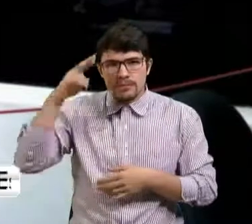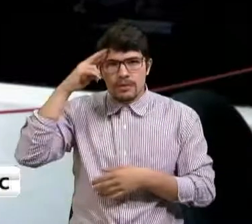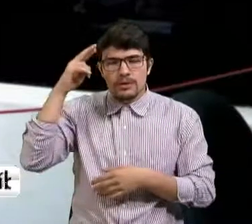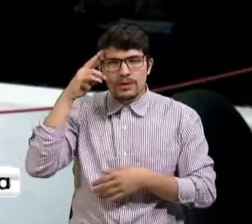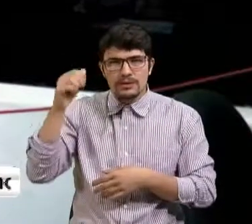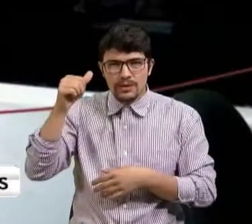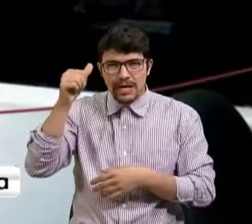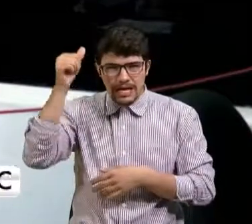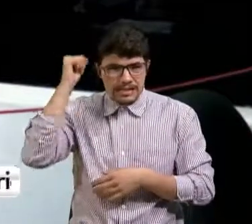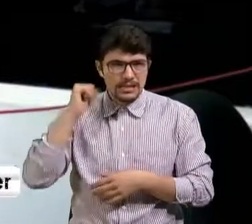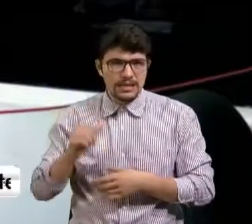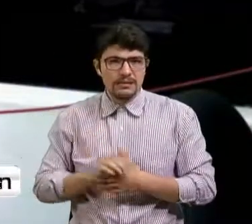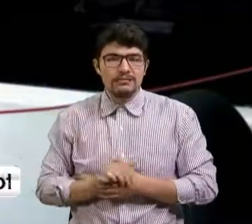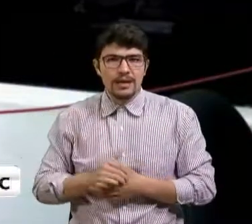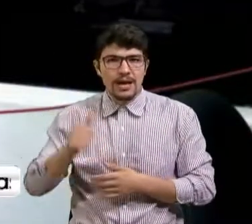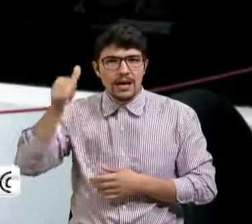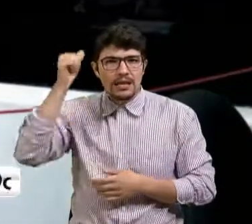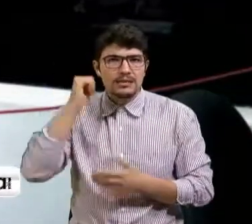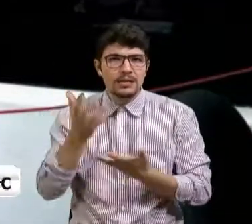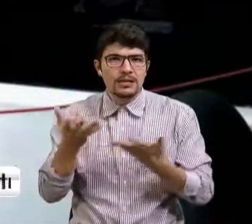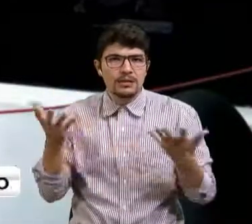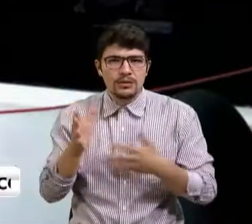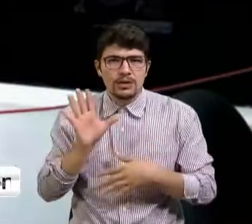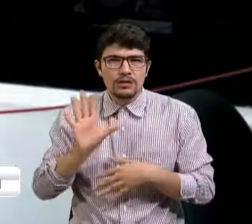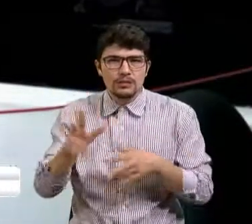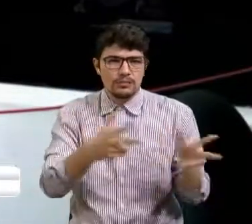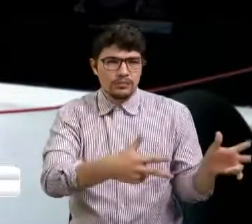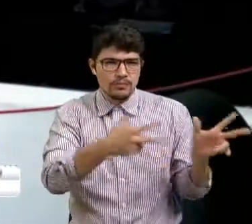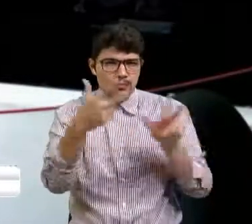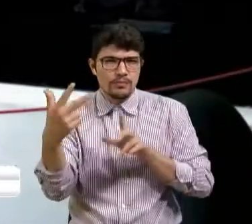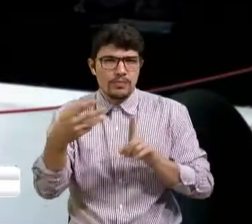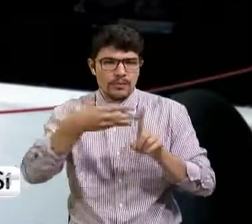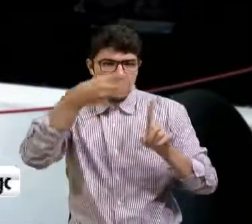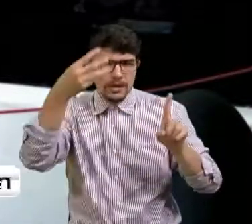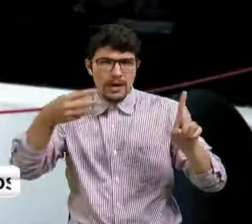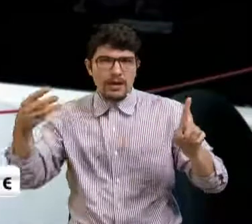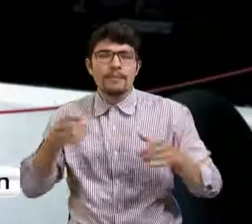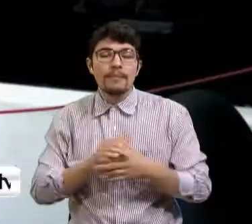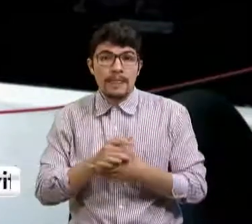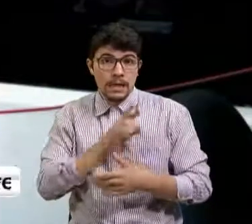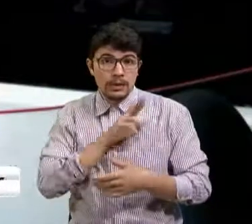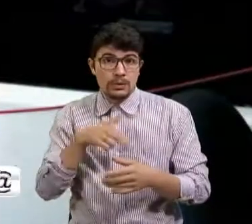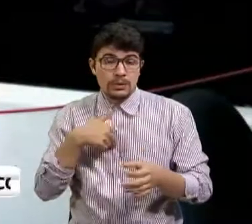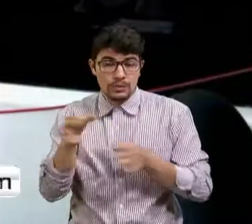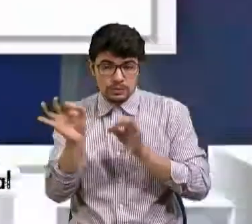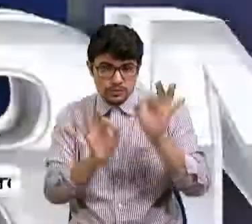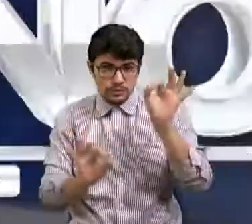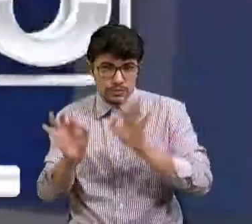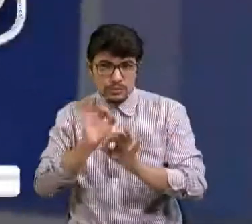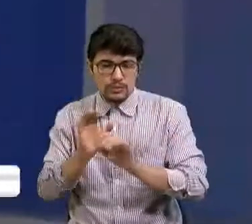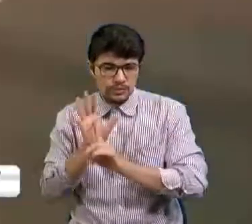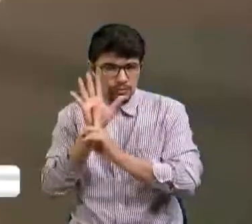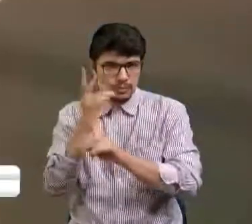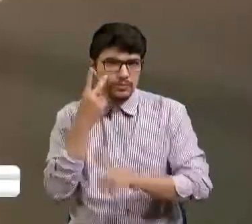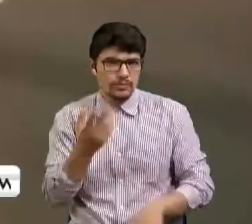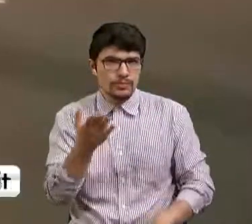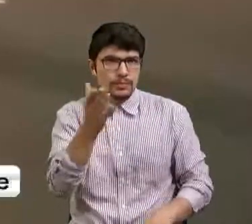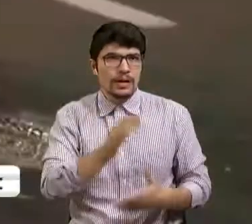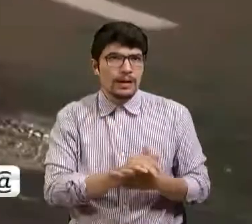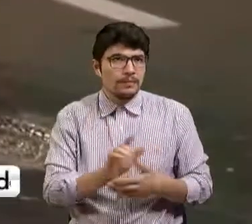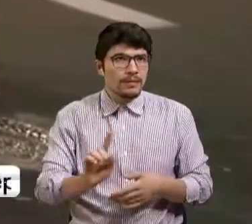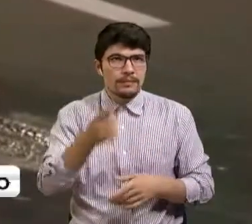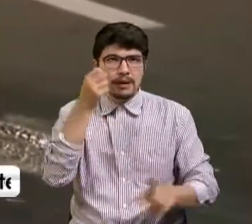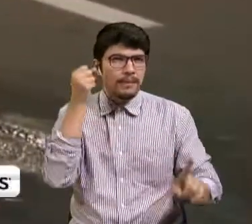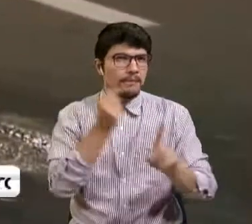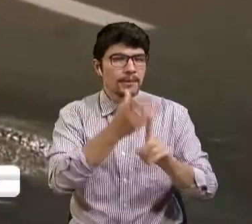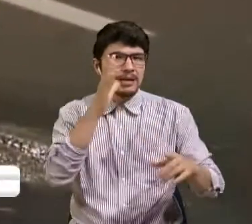el día de ayer exactamente sobre el viaducto garcía cadena hemos preparado para todos ustedes el siguiente informe primer accidente